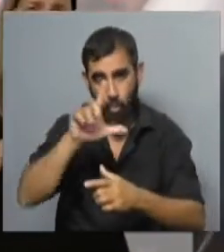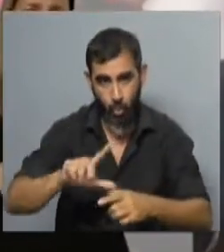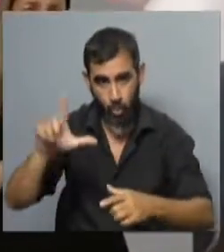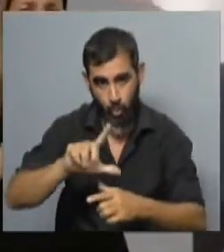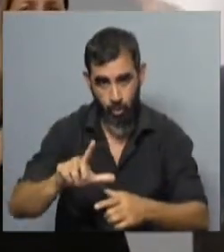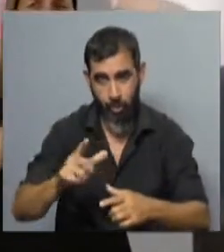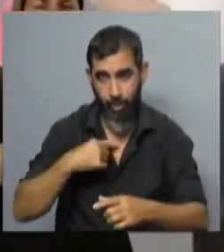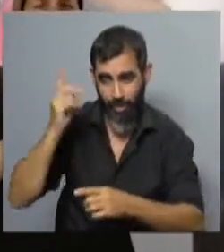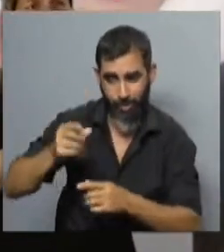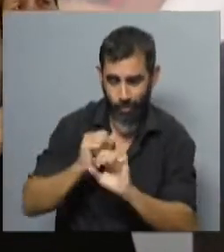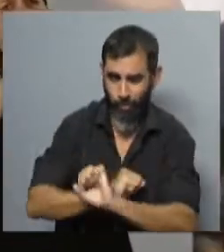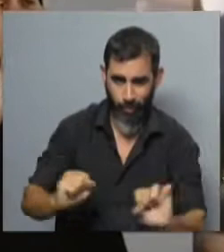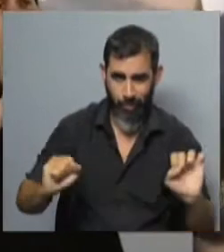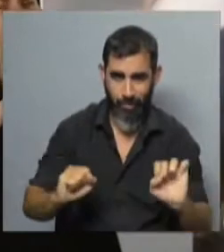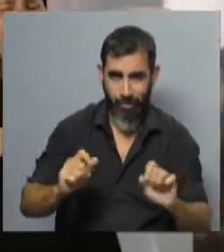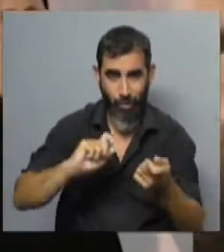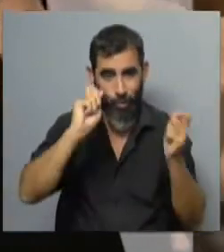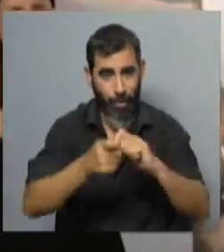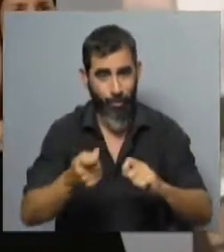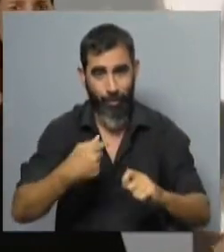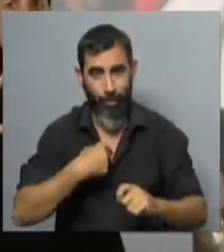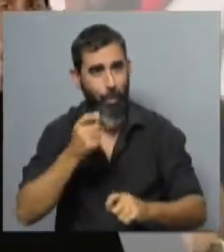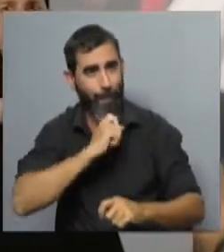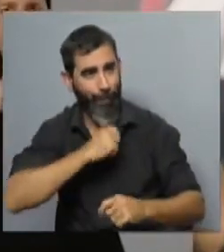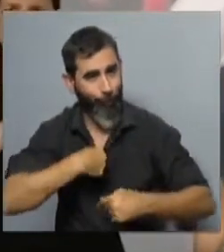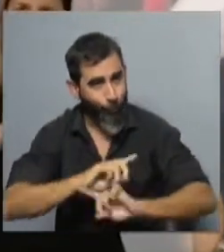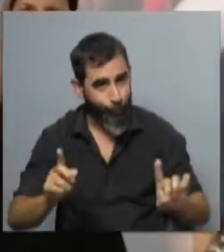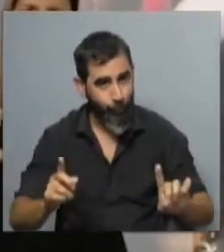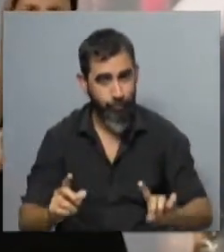porque unilateralmente no se puede. Y sobre todo si cambiaré, yo quedo como un mentiroso.